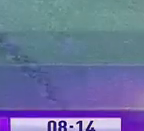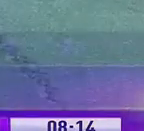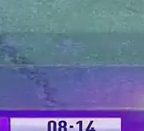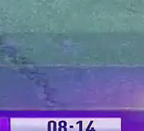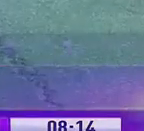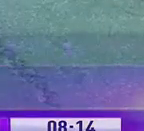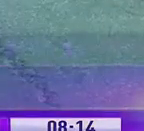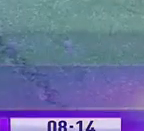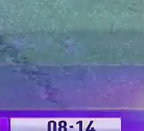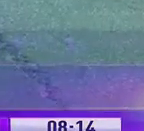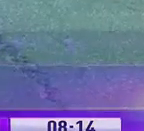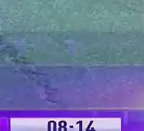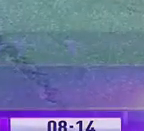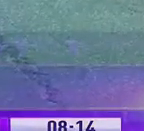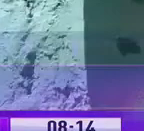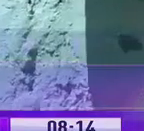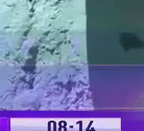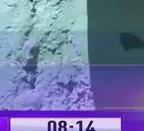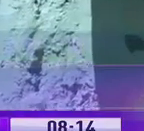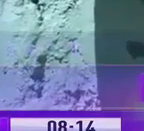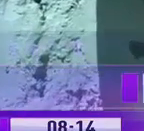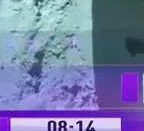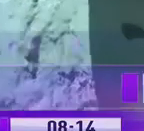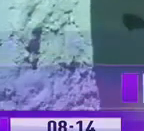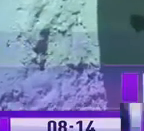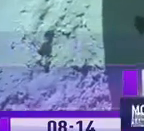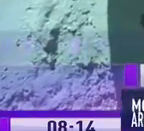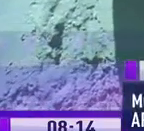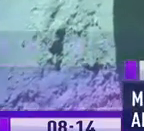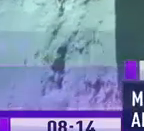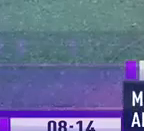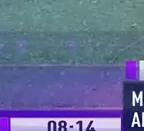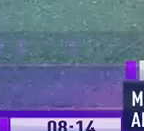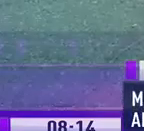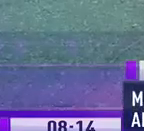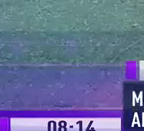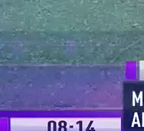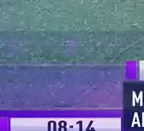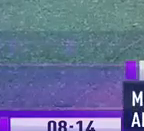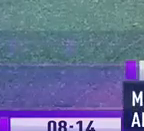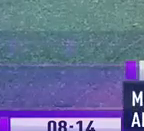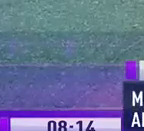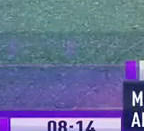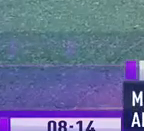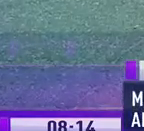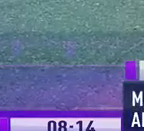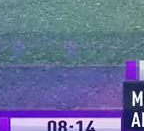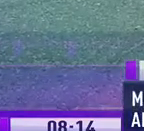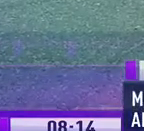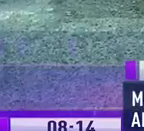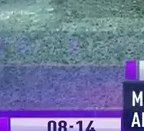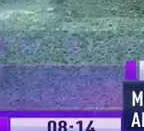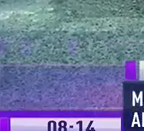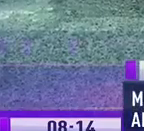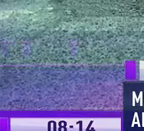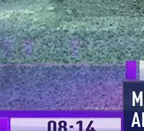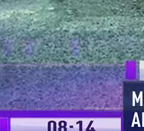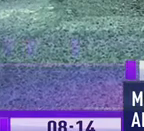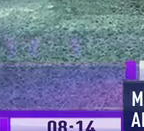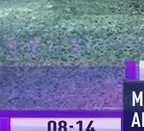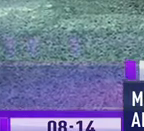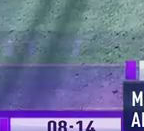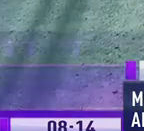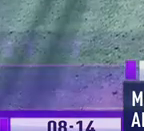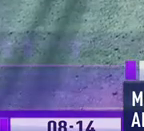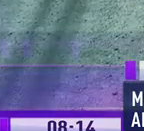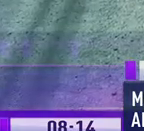Y mucha atención a las autoridades porque hay un enorme bache en el sector de Iñaquito, en el norte de la capital, y los moradores esperan que, por